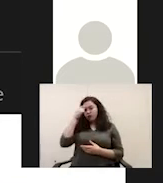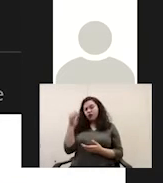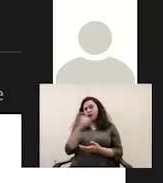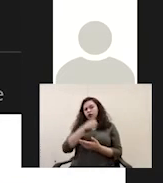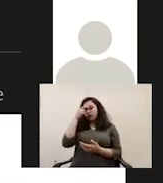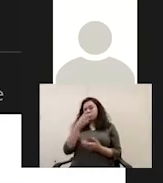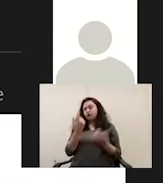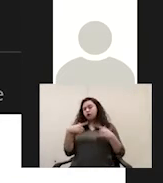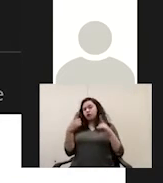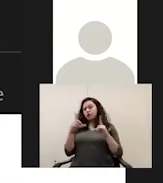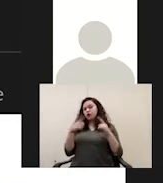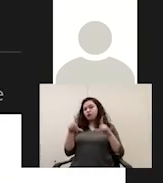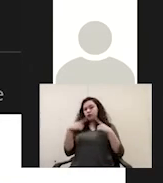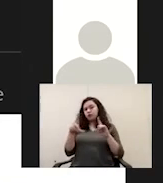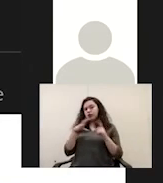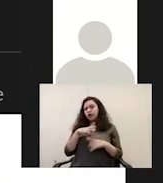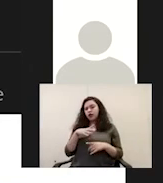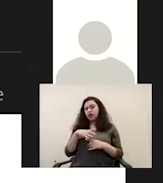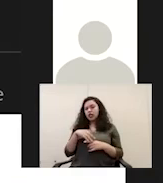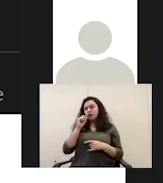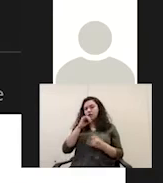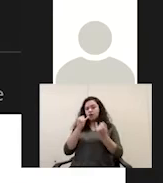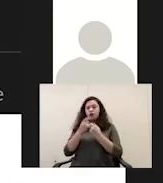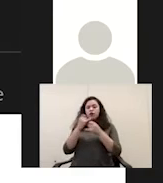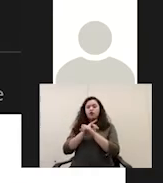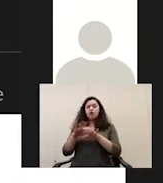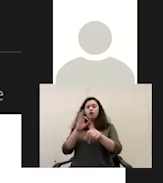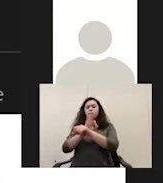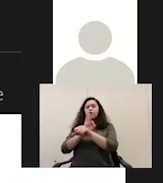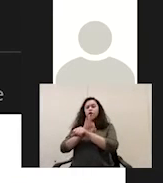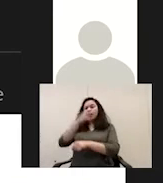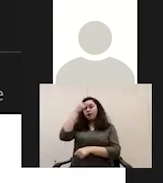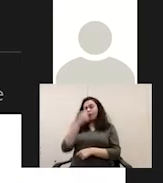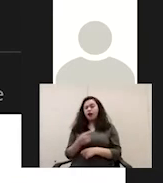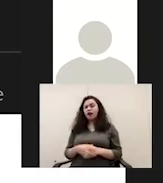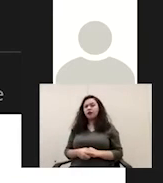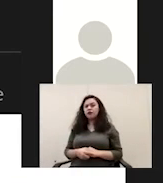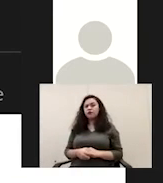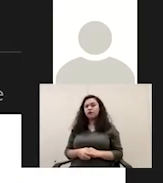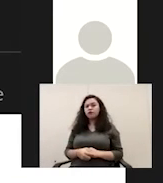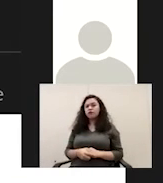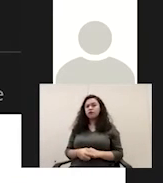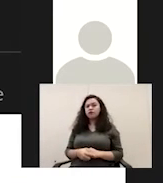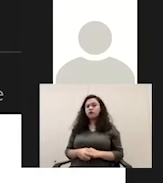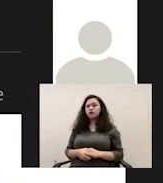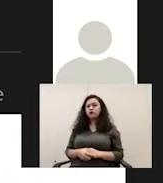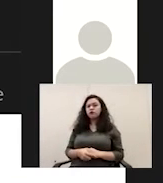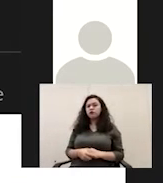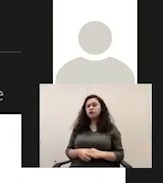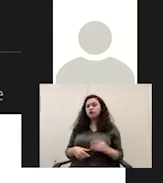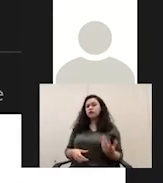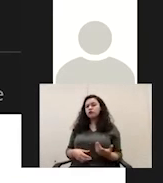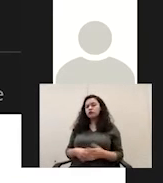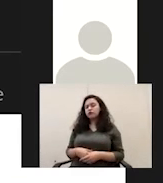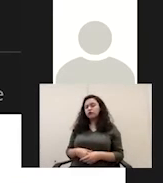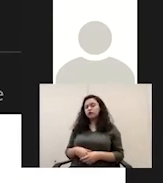México están contenidas mucha información para poder ponerlas en sus